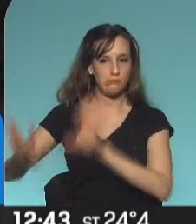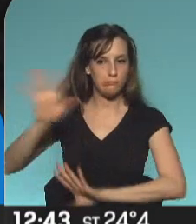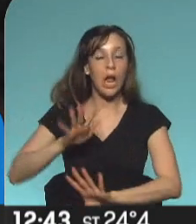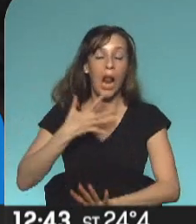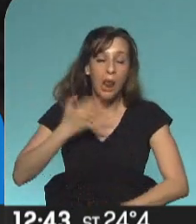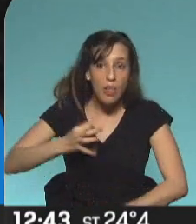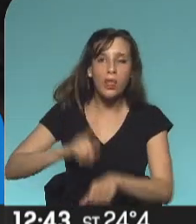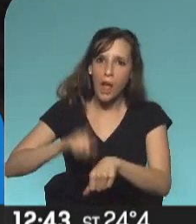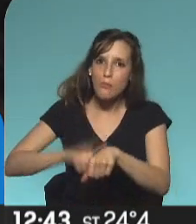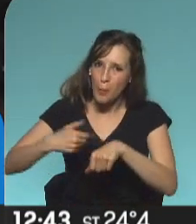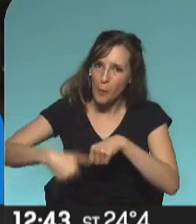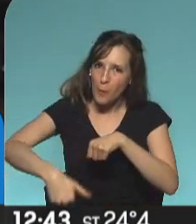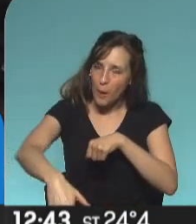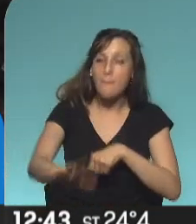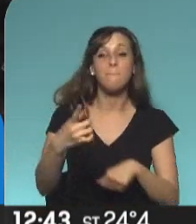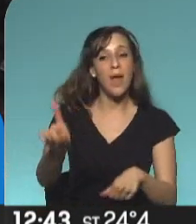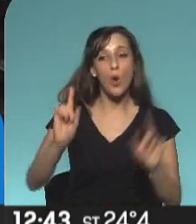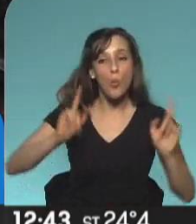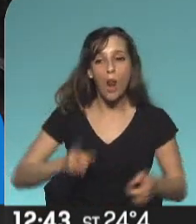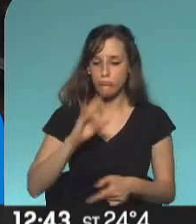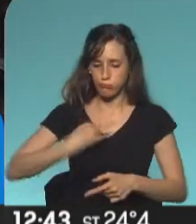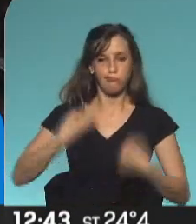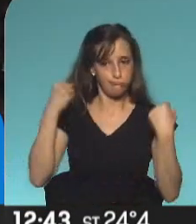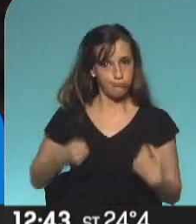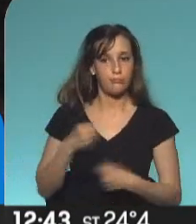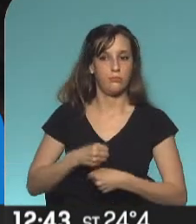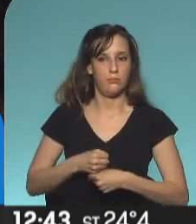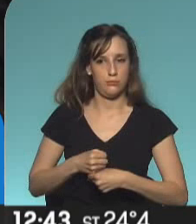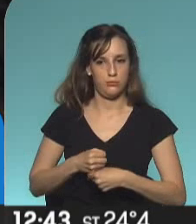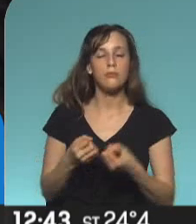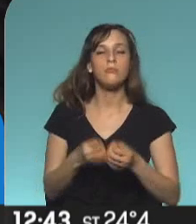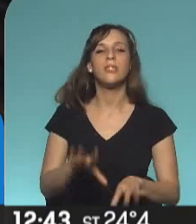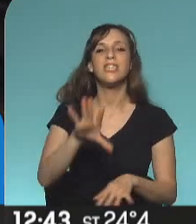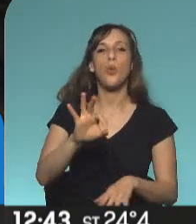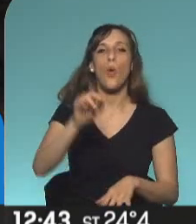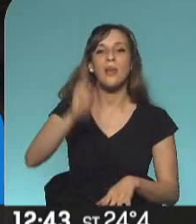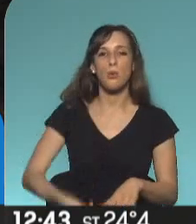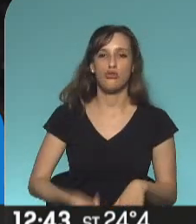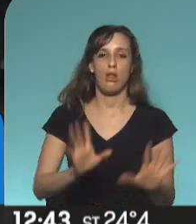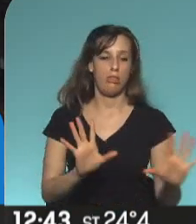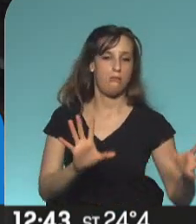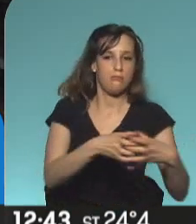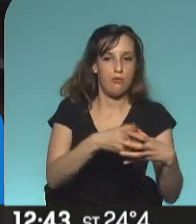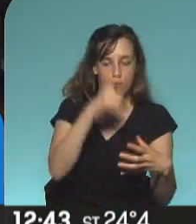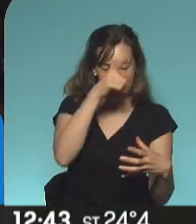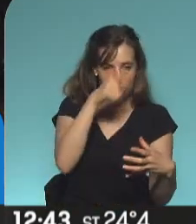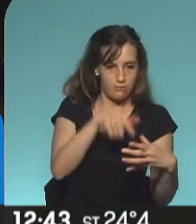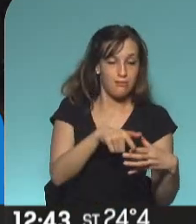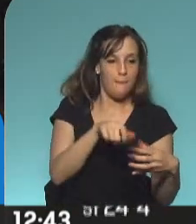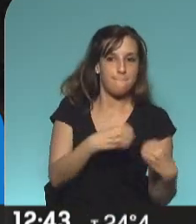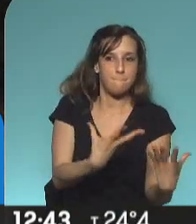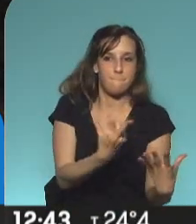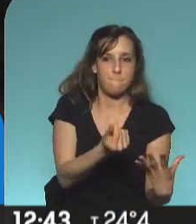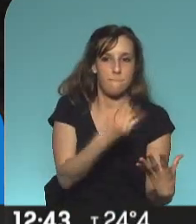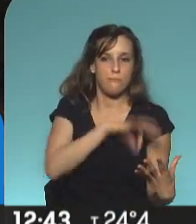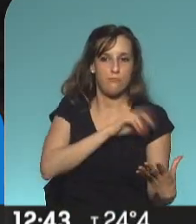estamos haciendo. Estamos equiparando los salarios, empezamos por el 50% de la fuerza, el que menos gana, y nos